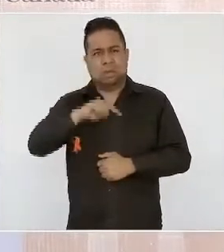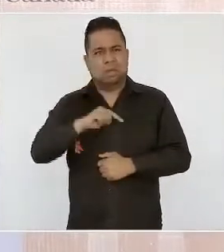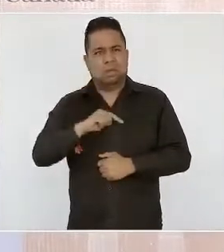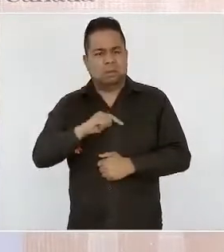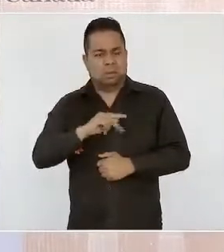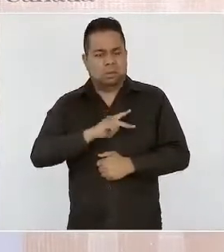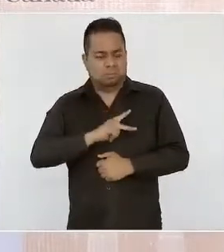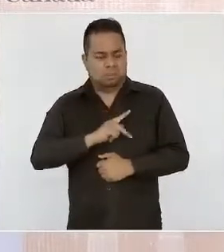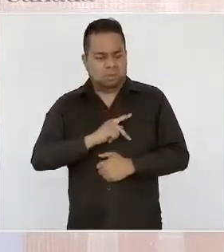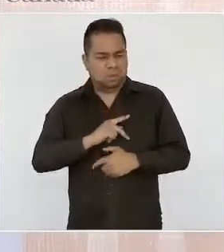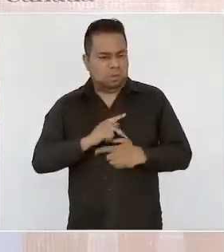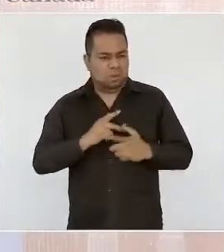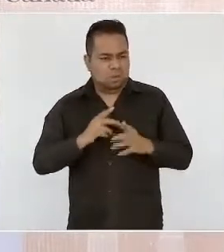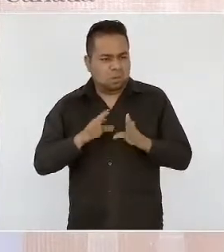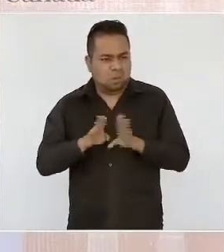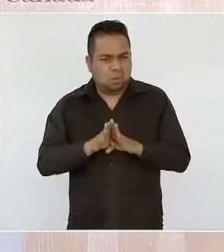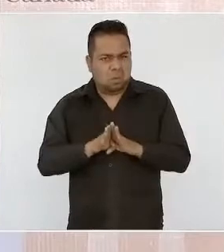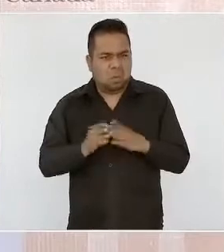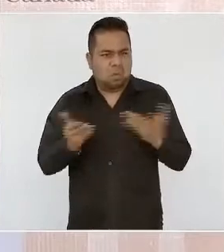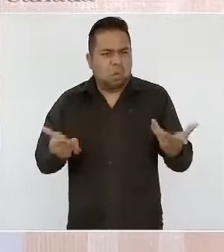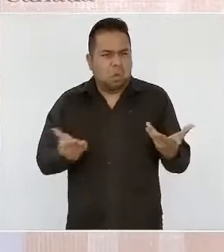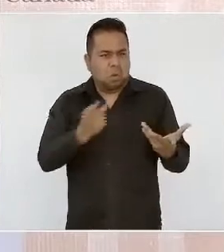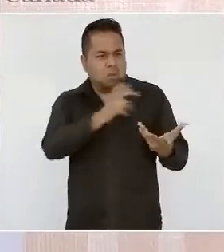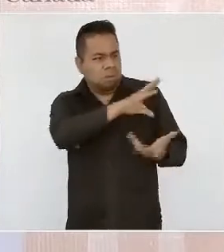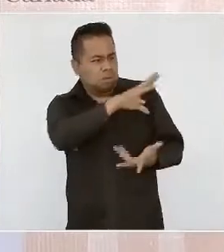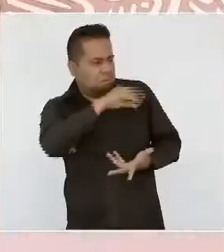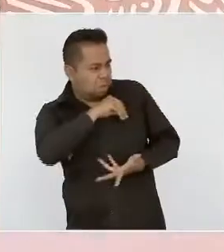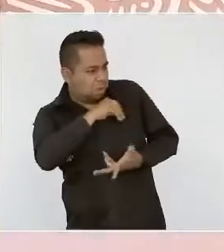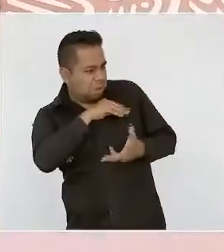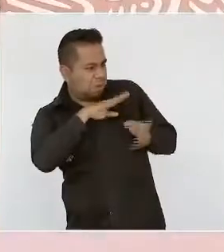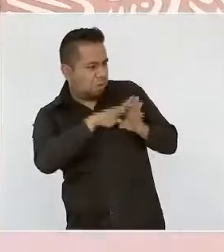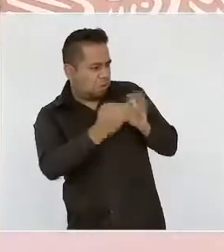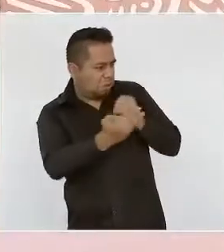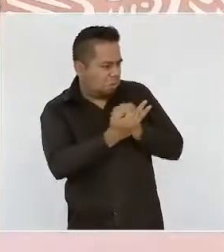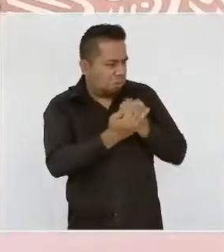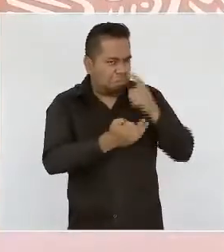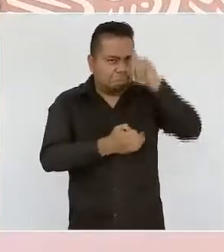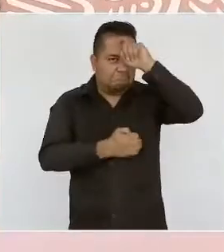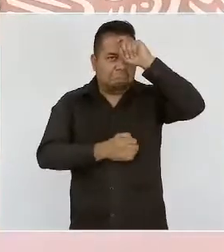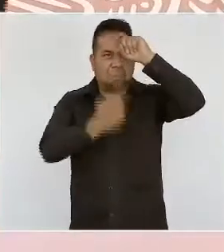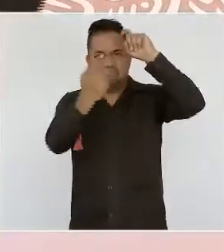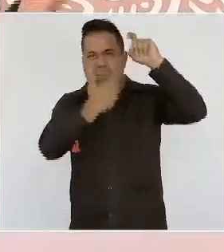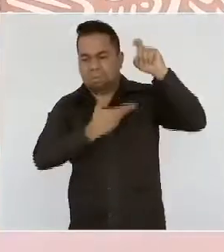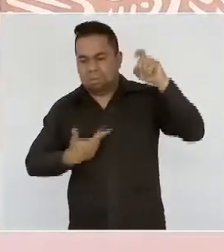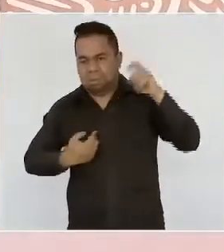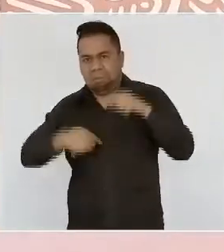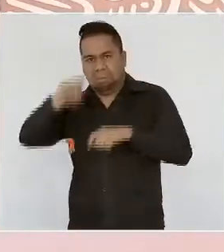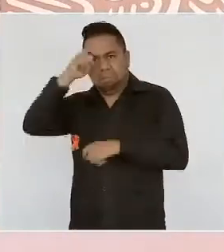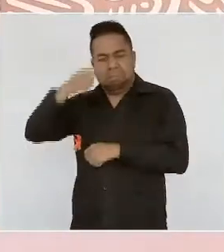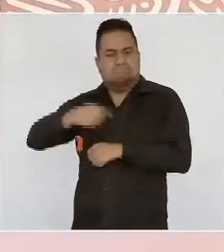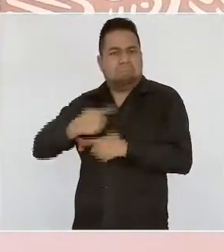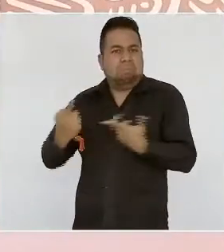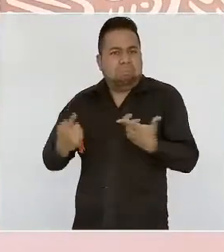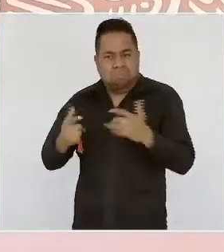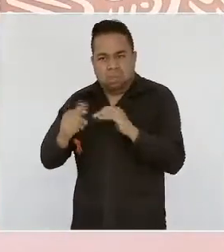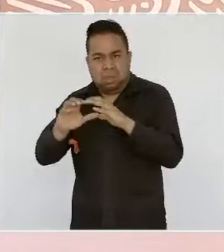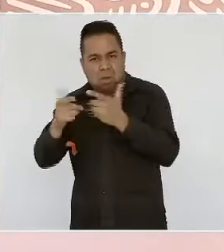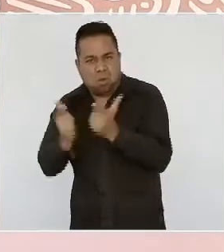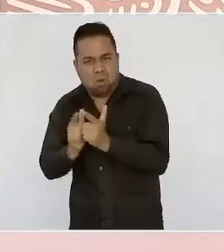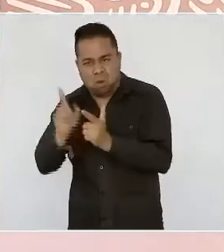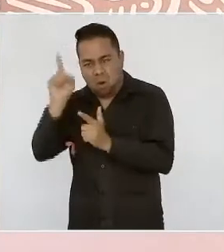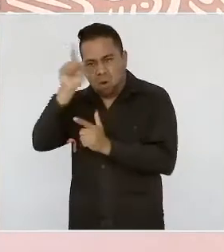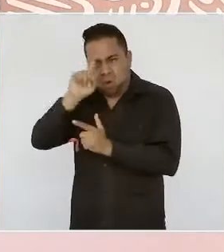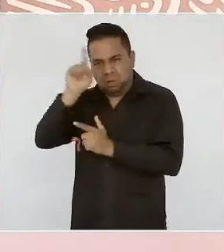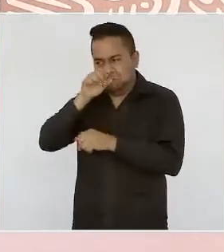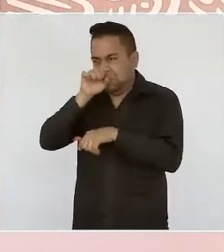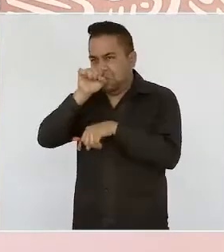¿en qué me afecta todo esto de la imitación y el presidente y su esposa y los consejeros y los secretarios y todo el